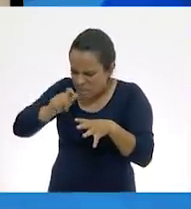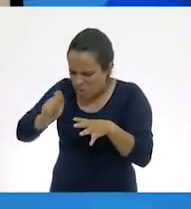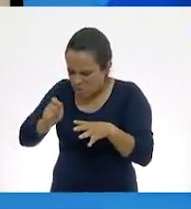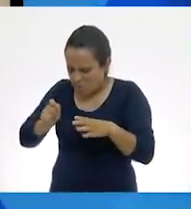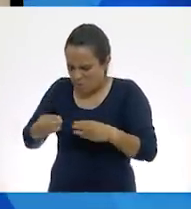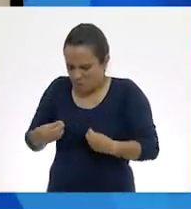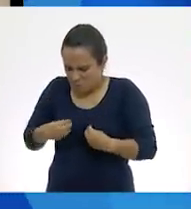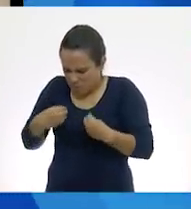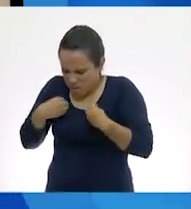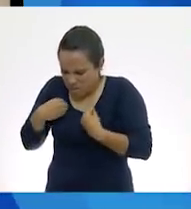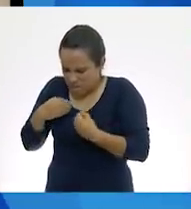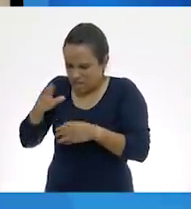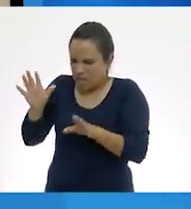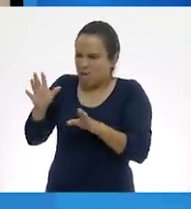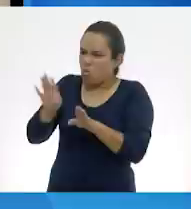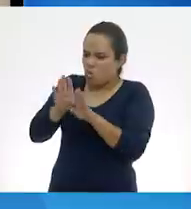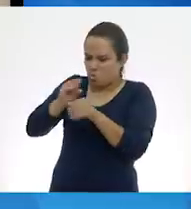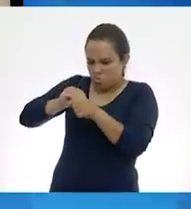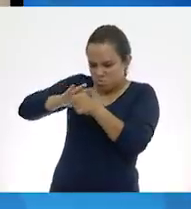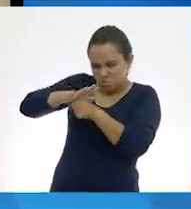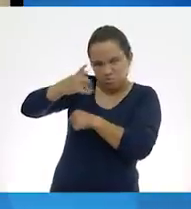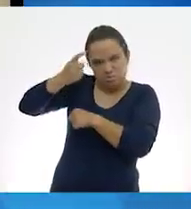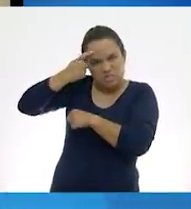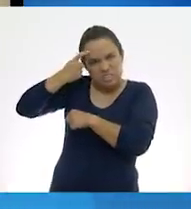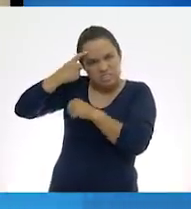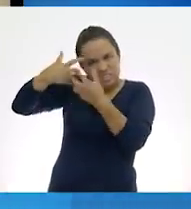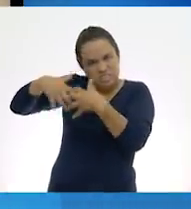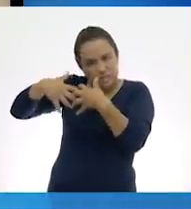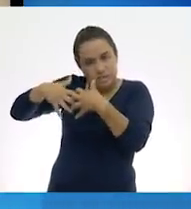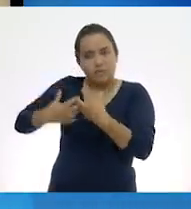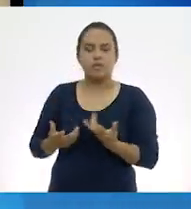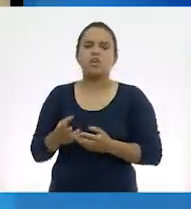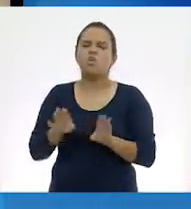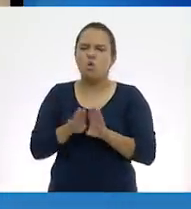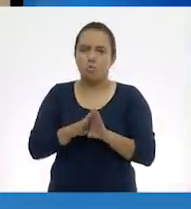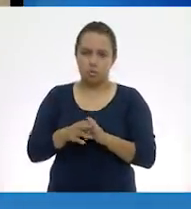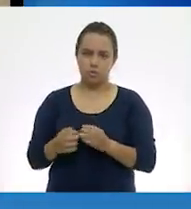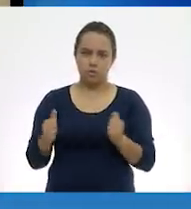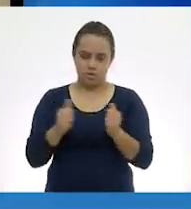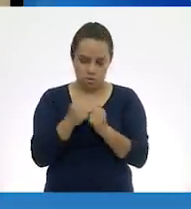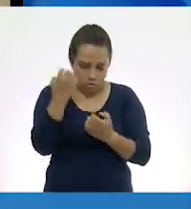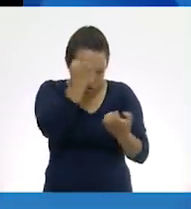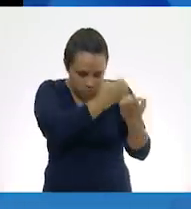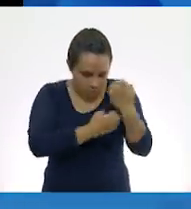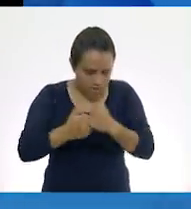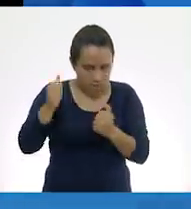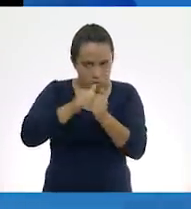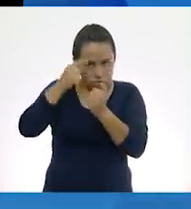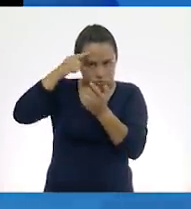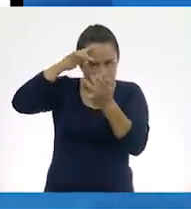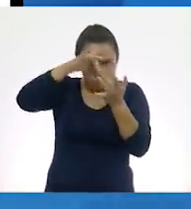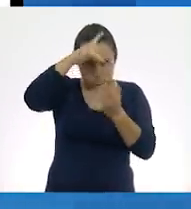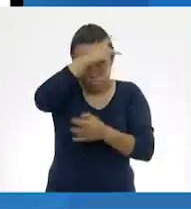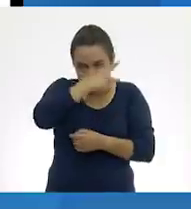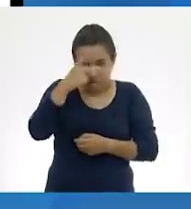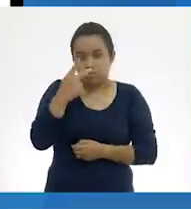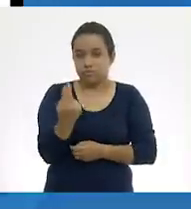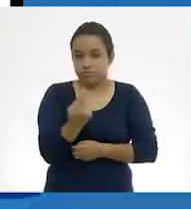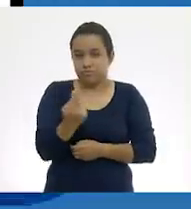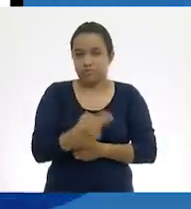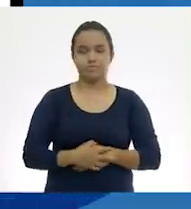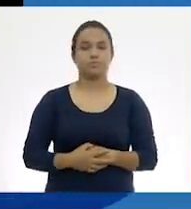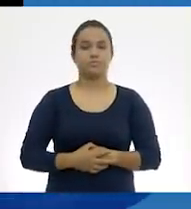la vida influyen en el cerebro. Y para esto vamos a ocupar la evaluación neuropsicológica.